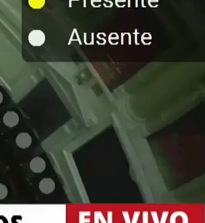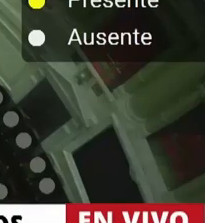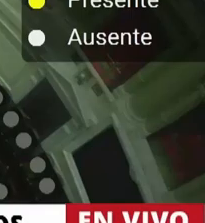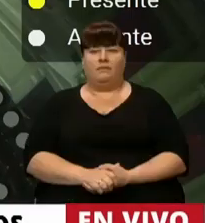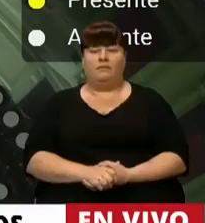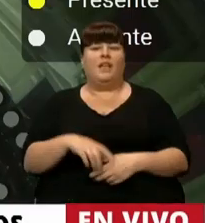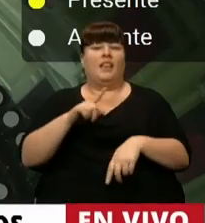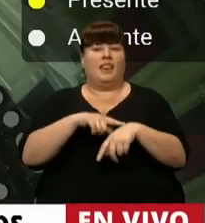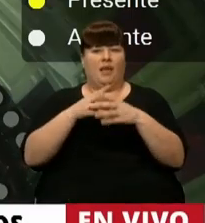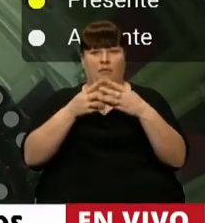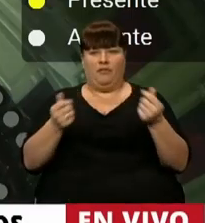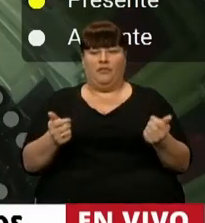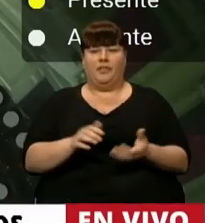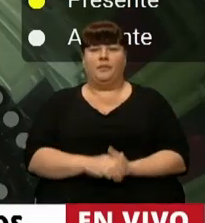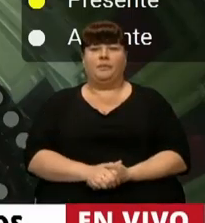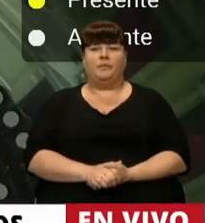tiempo